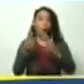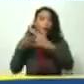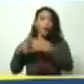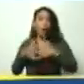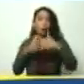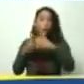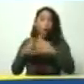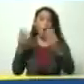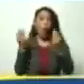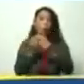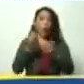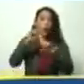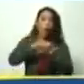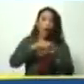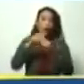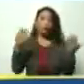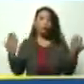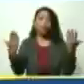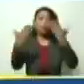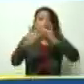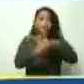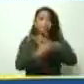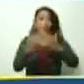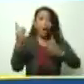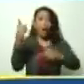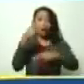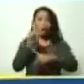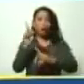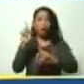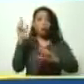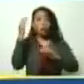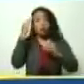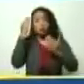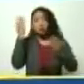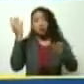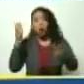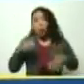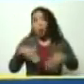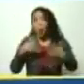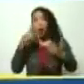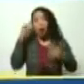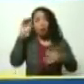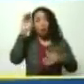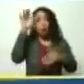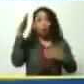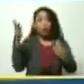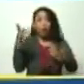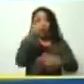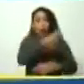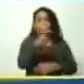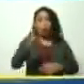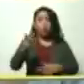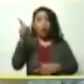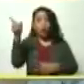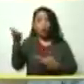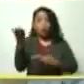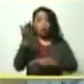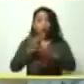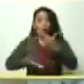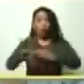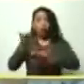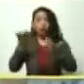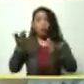Unidos con Irán y bueno no sabría decirte cuál es el destino de las personas que fueron intercambiadas